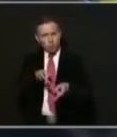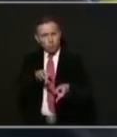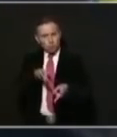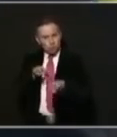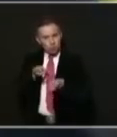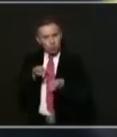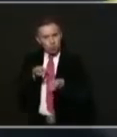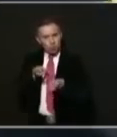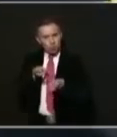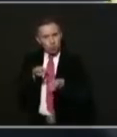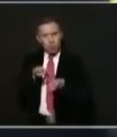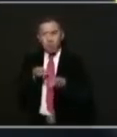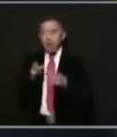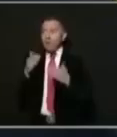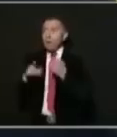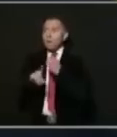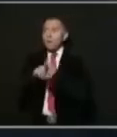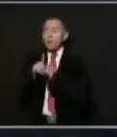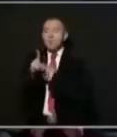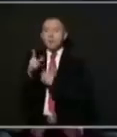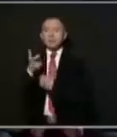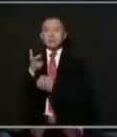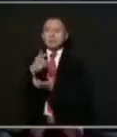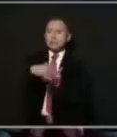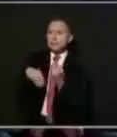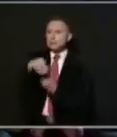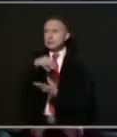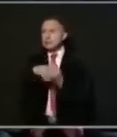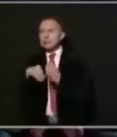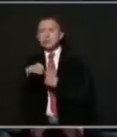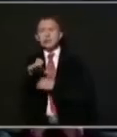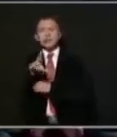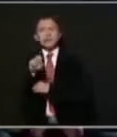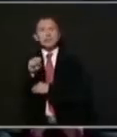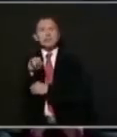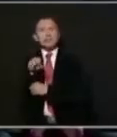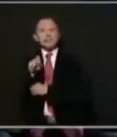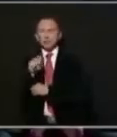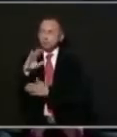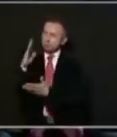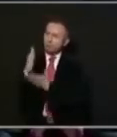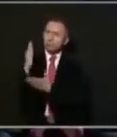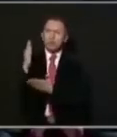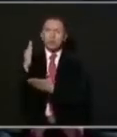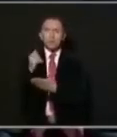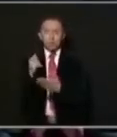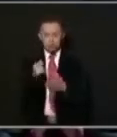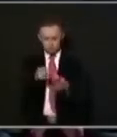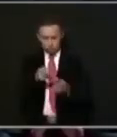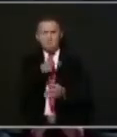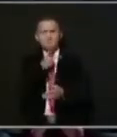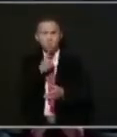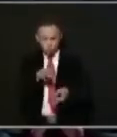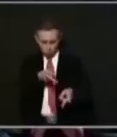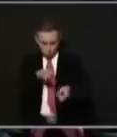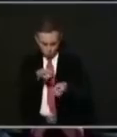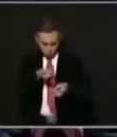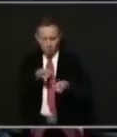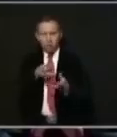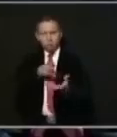crisis para tener materia prima y poder producir las gasolinas en el país.